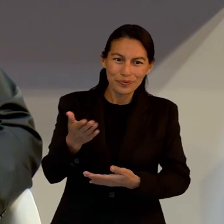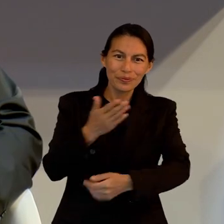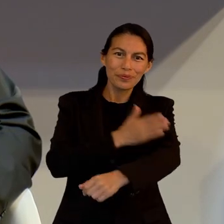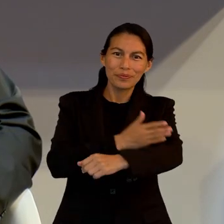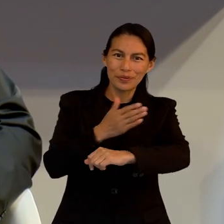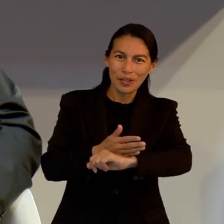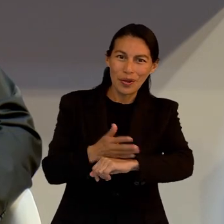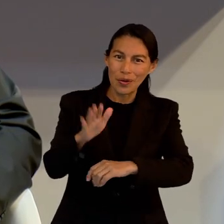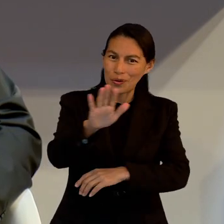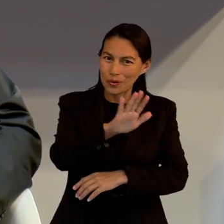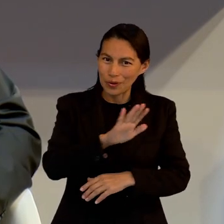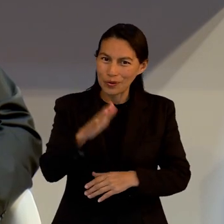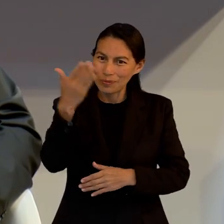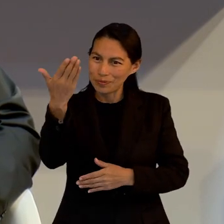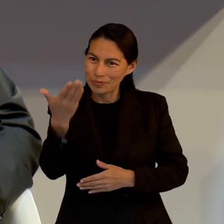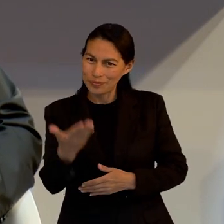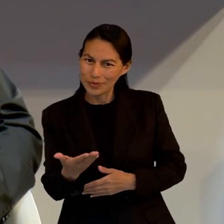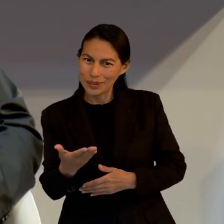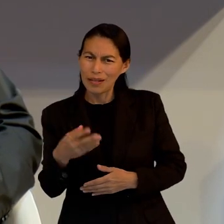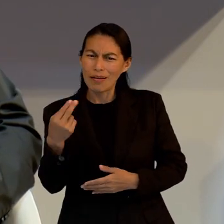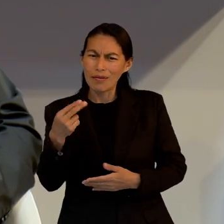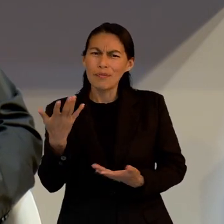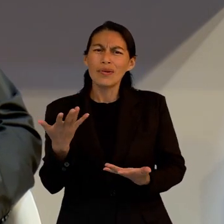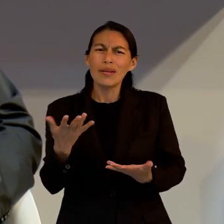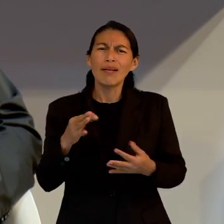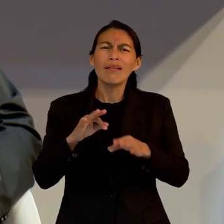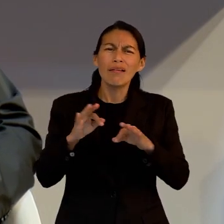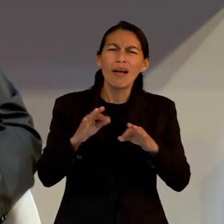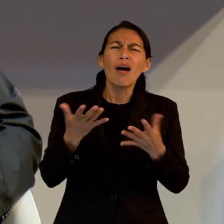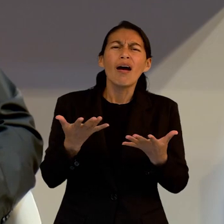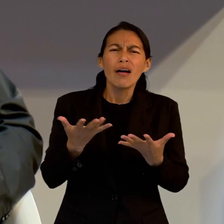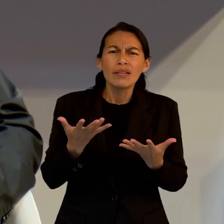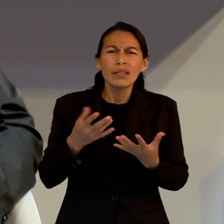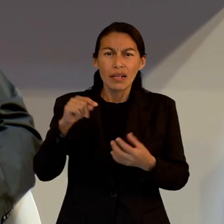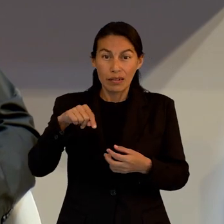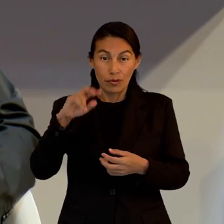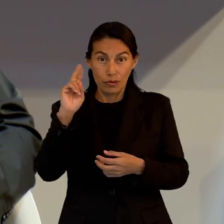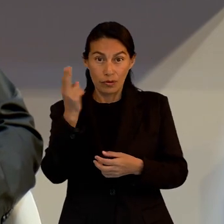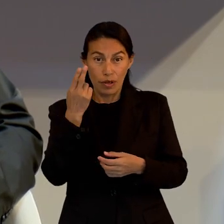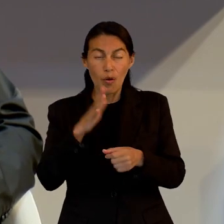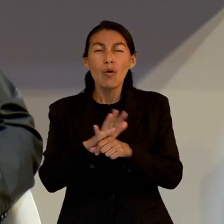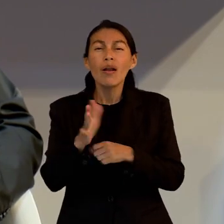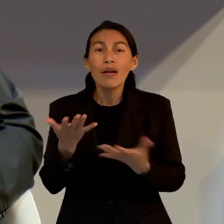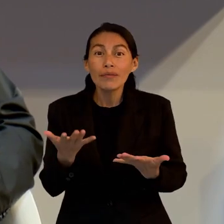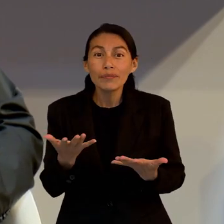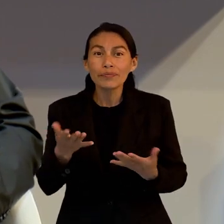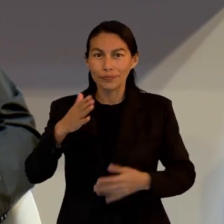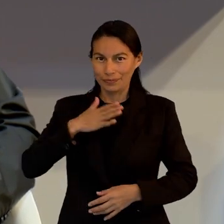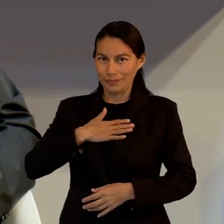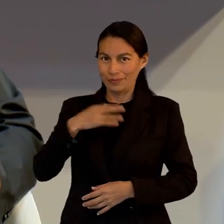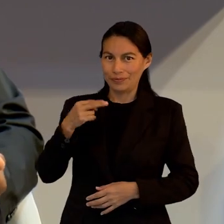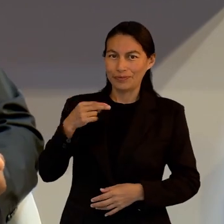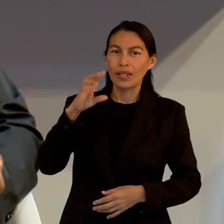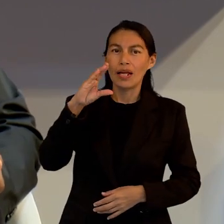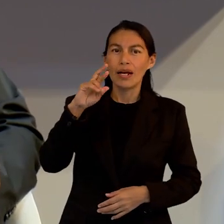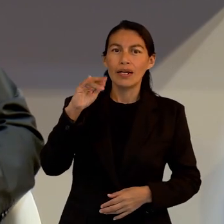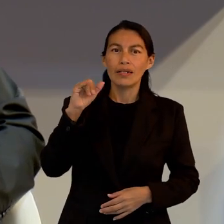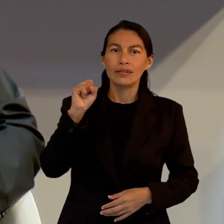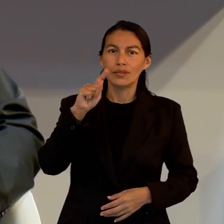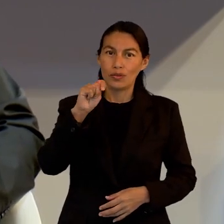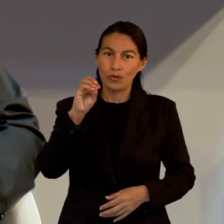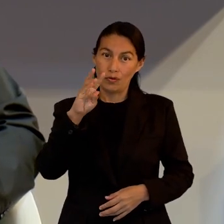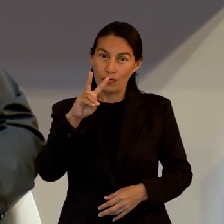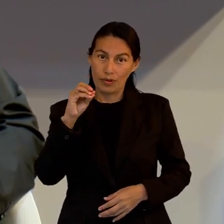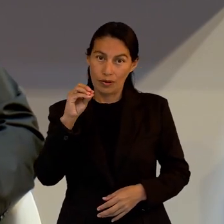requieren mis compañeros y nos vamos presentar y decir que nos dedicamos aquí en la universidad yo soy cristóbal